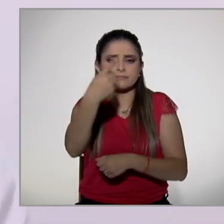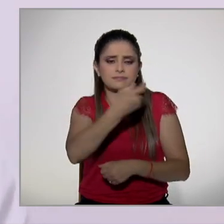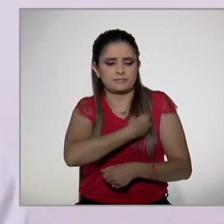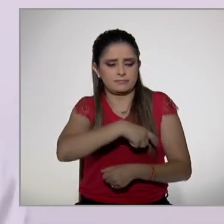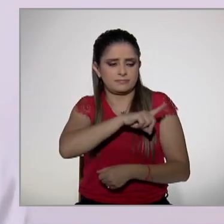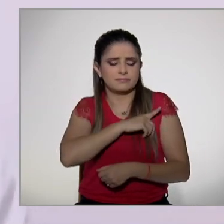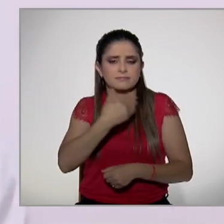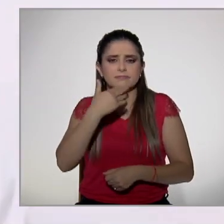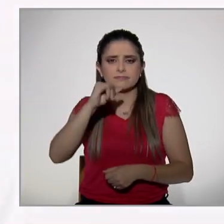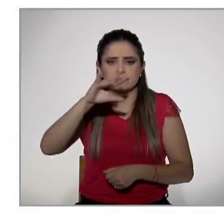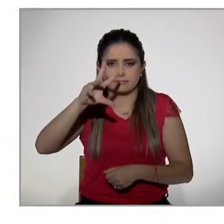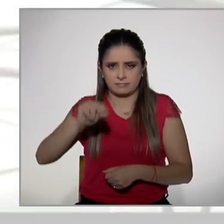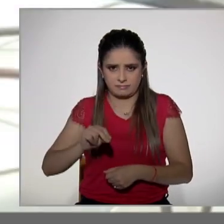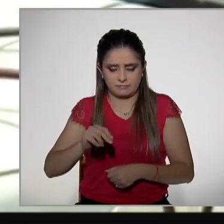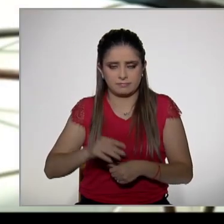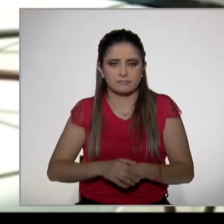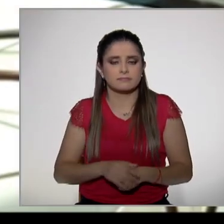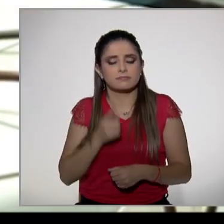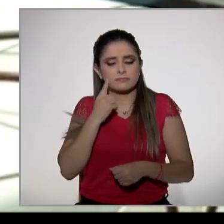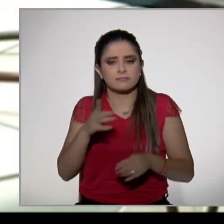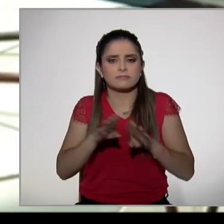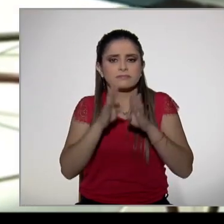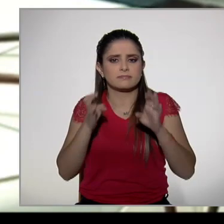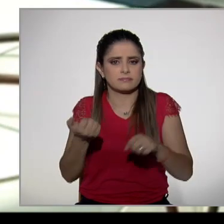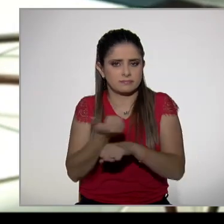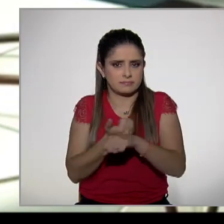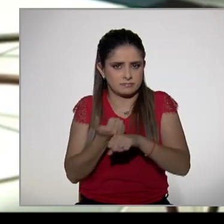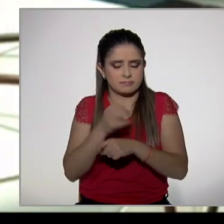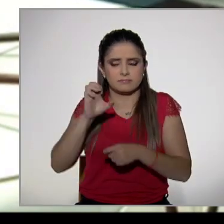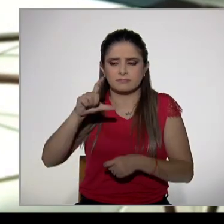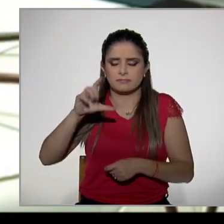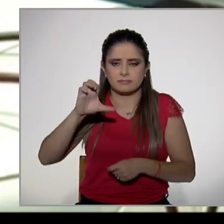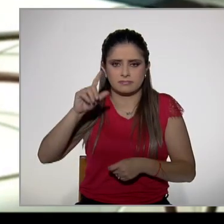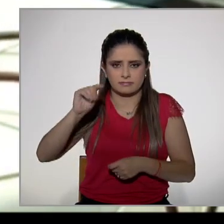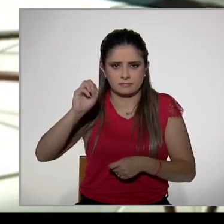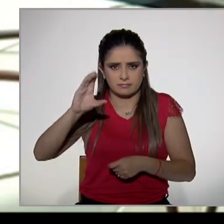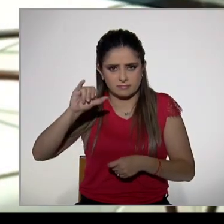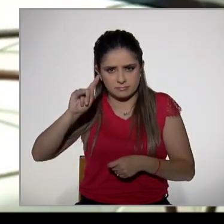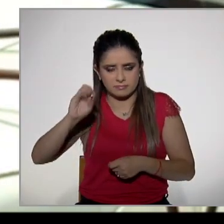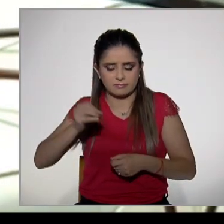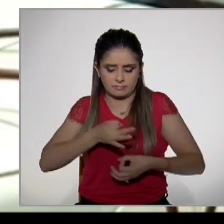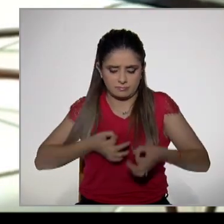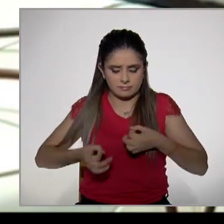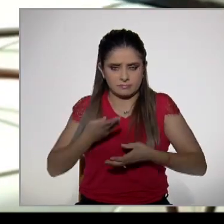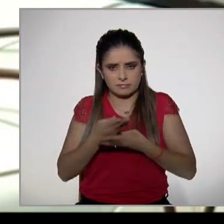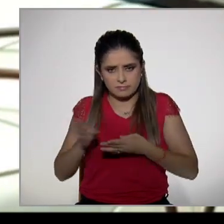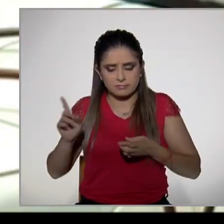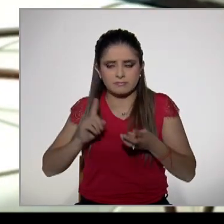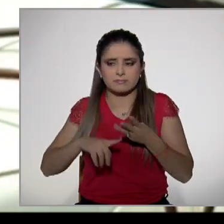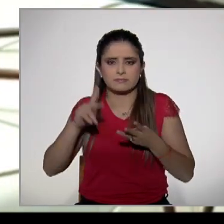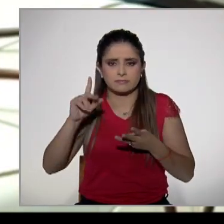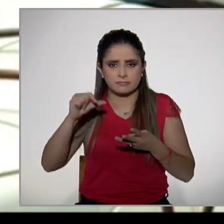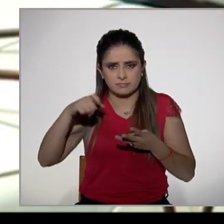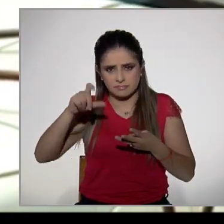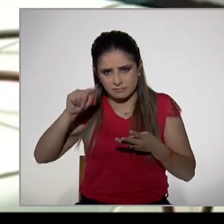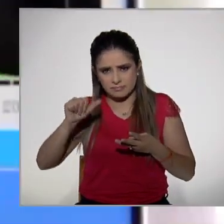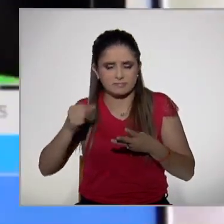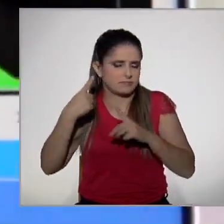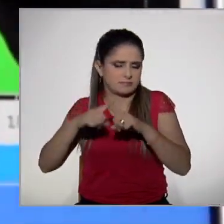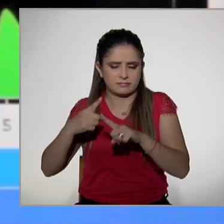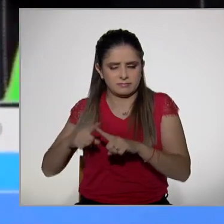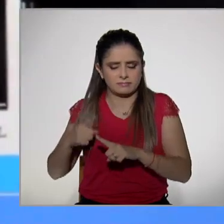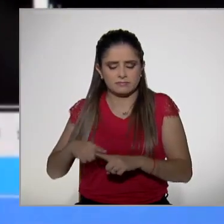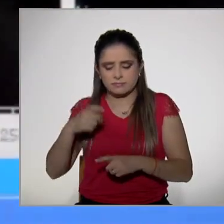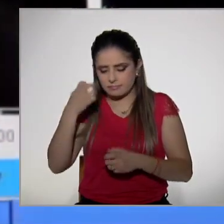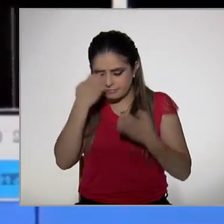cuenta de cómo está nuestro componente sanguíneo los eritrocitos los glóbulos blancos las plaquetas entre otros también